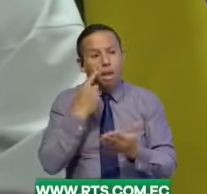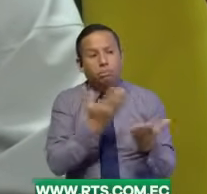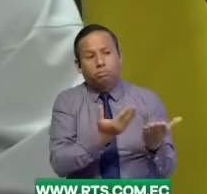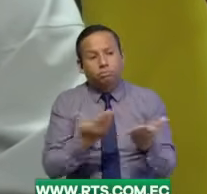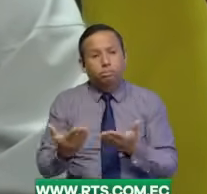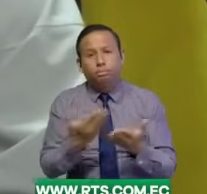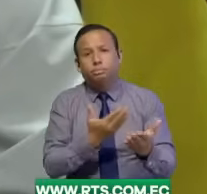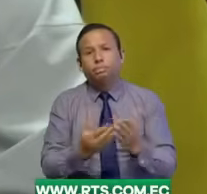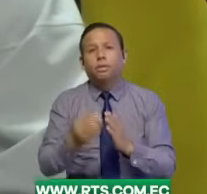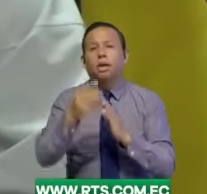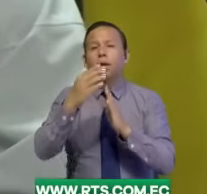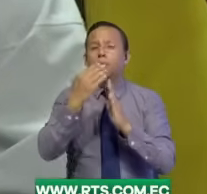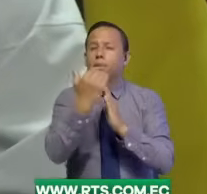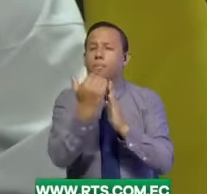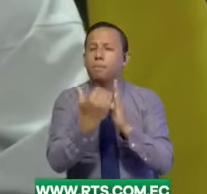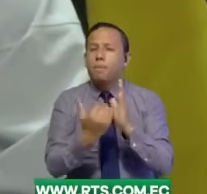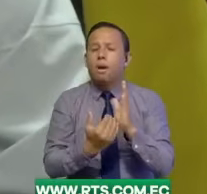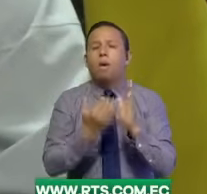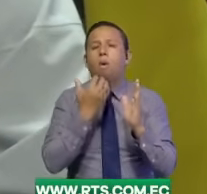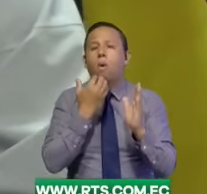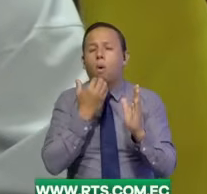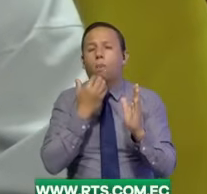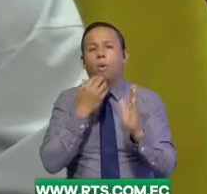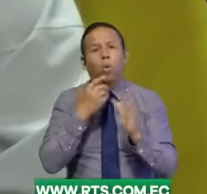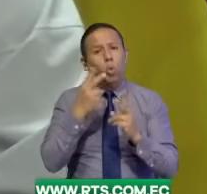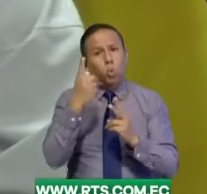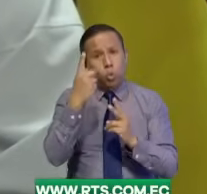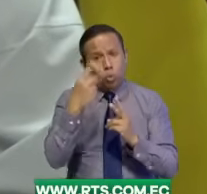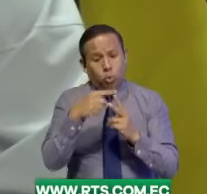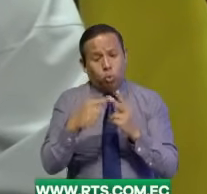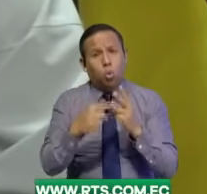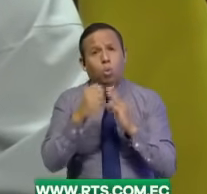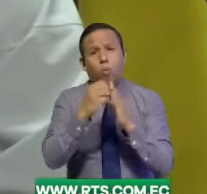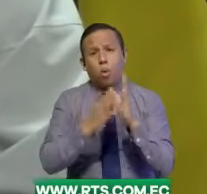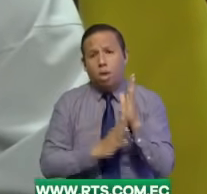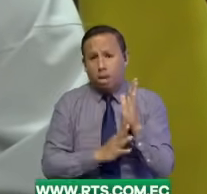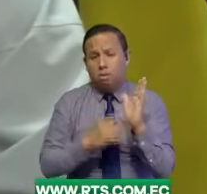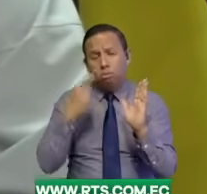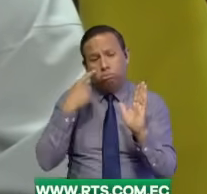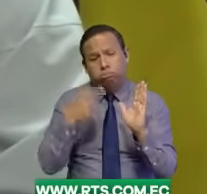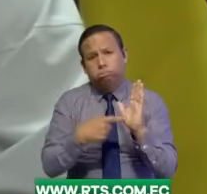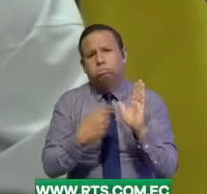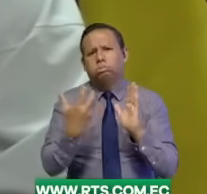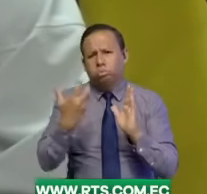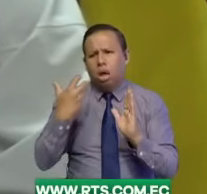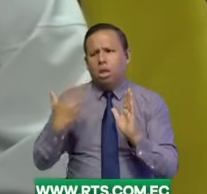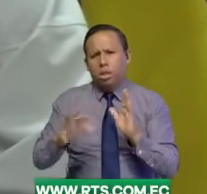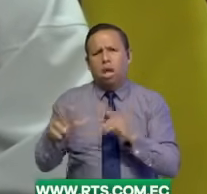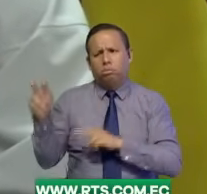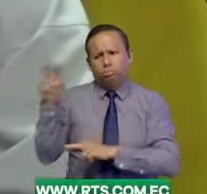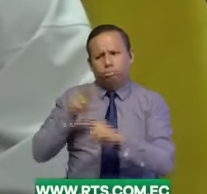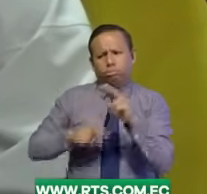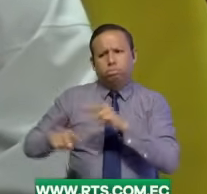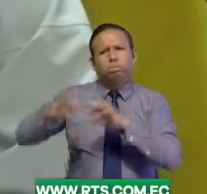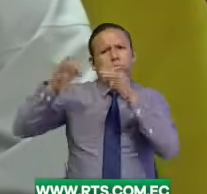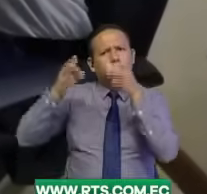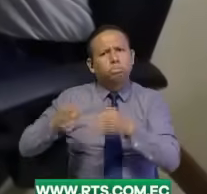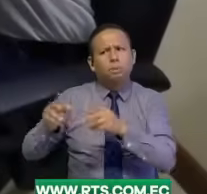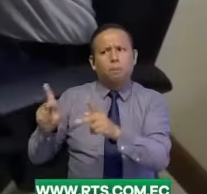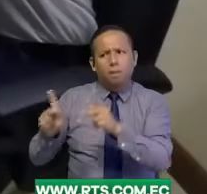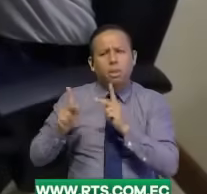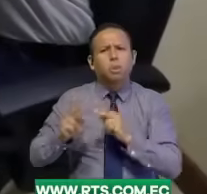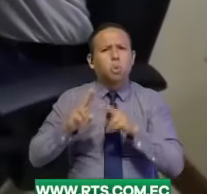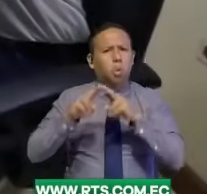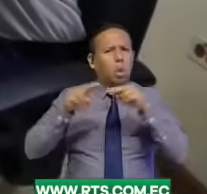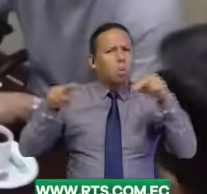de proyectos de Cardenillo y Santiago. Son dos proyectos que incluso alguno de ellos ya cuenta con estudios definitivos y licencias ambientales. Dentro